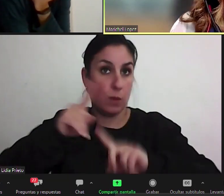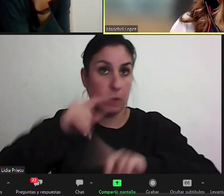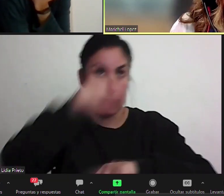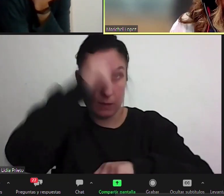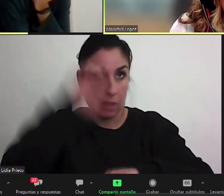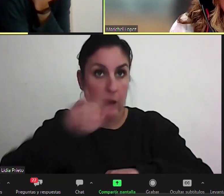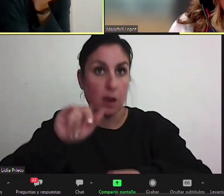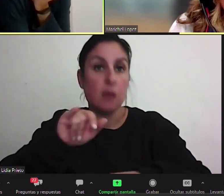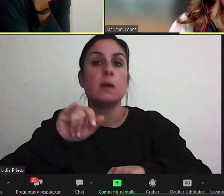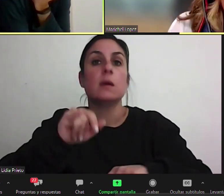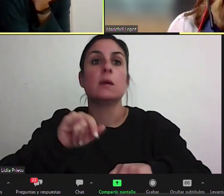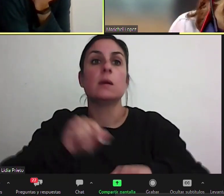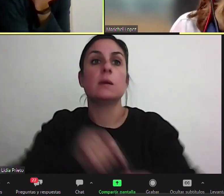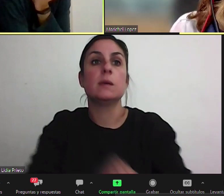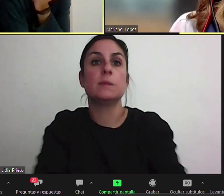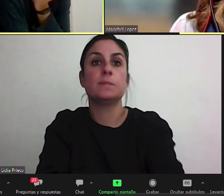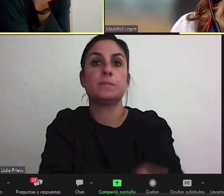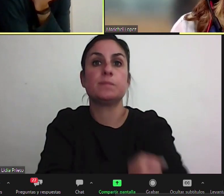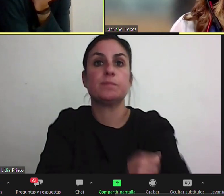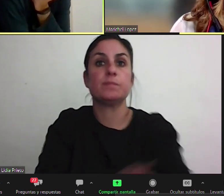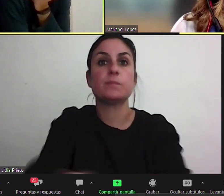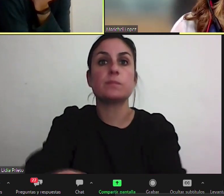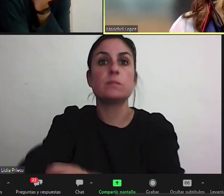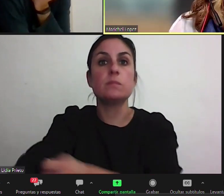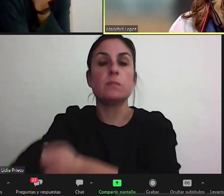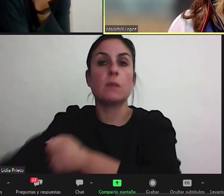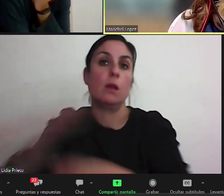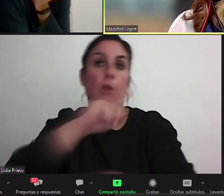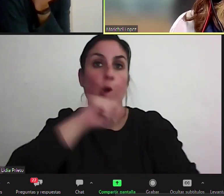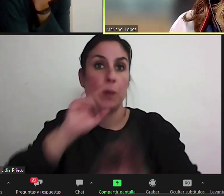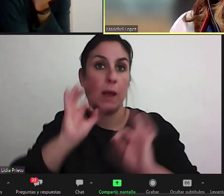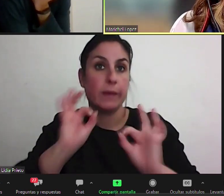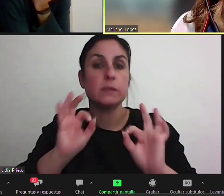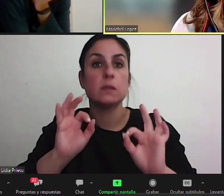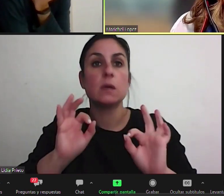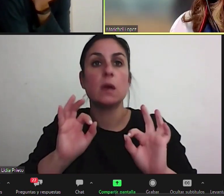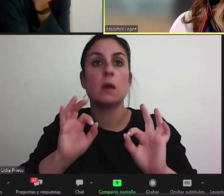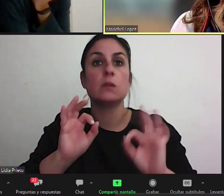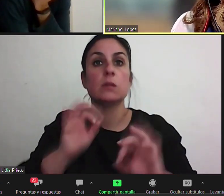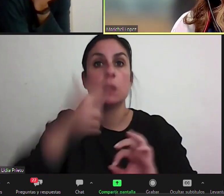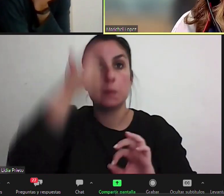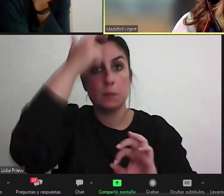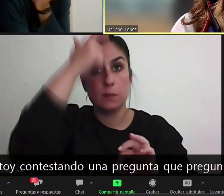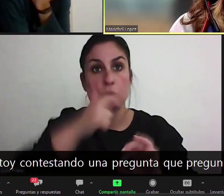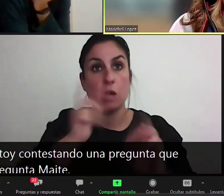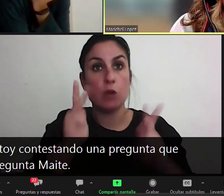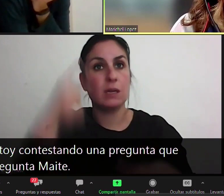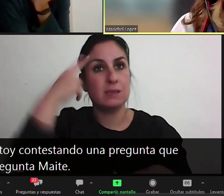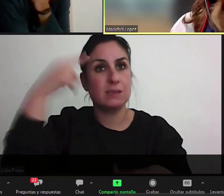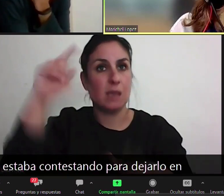asociaciones determinadas. Sí, es que le llaman así. Y el recepcionista o el hotel sabe que va a venir ese grupo.